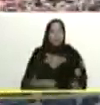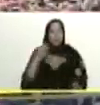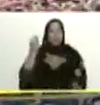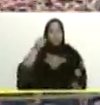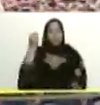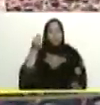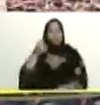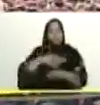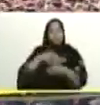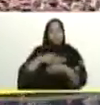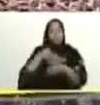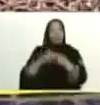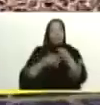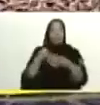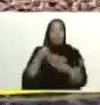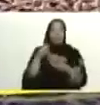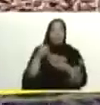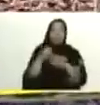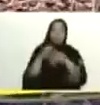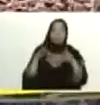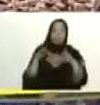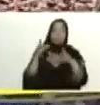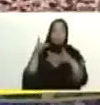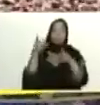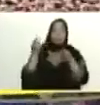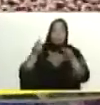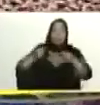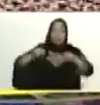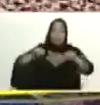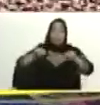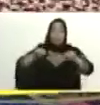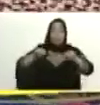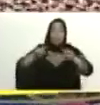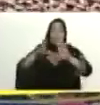unos boquetes gigantescos con las sanciones,